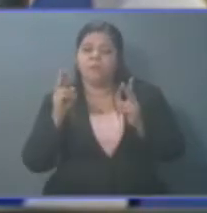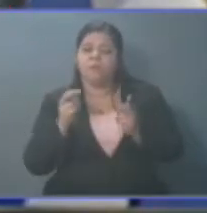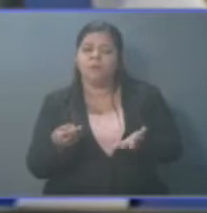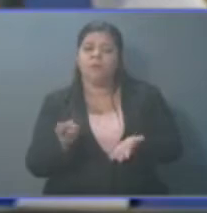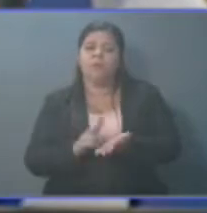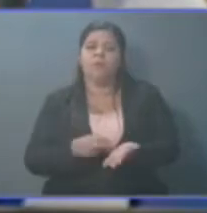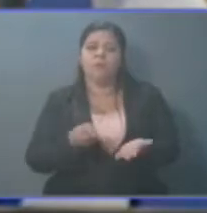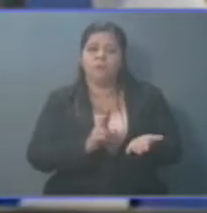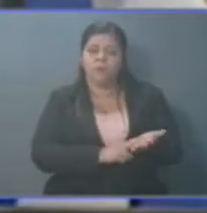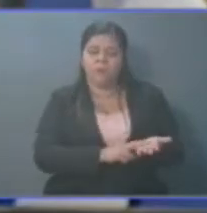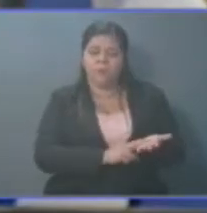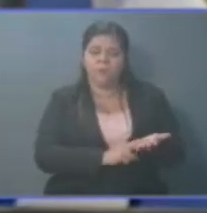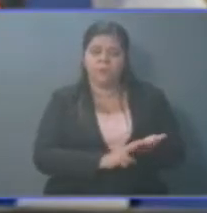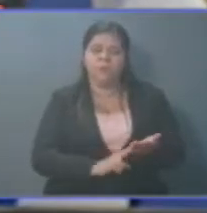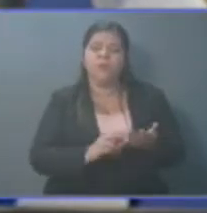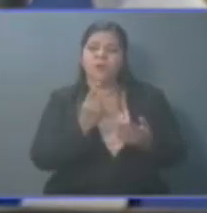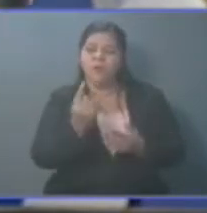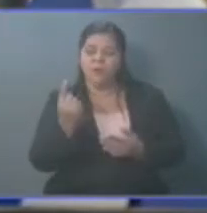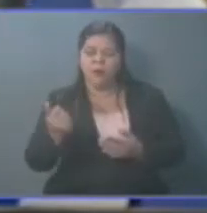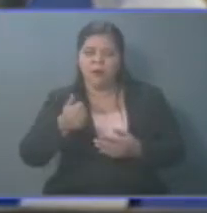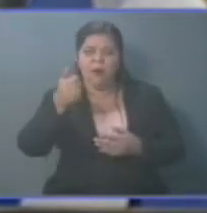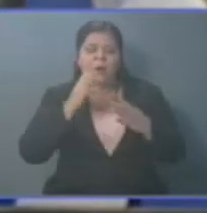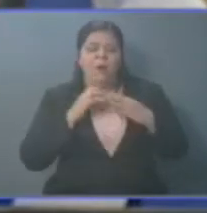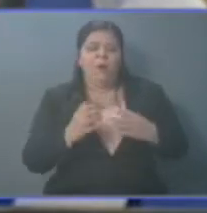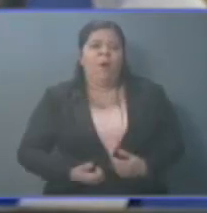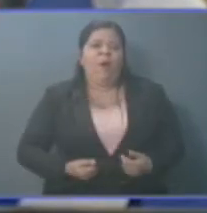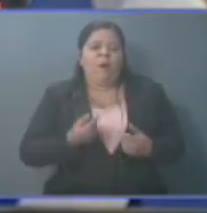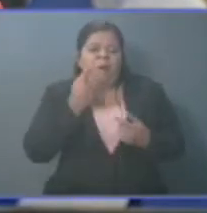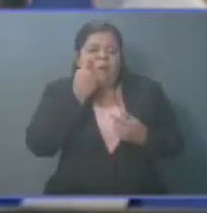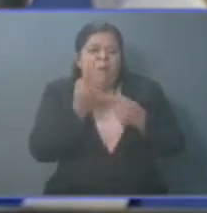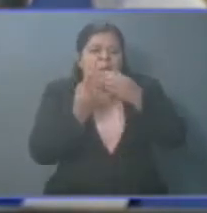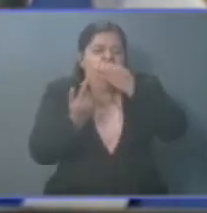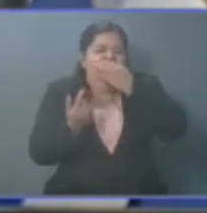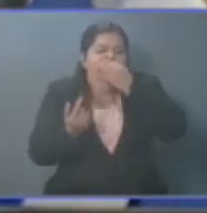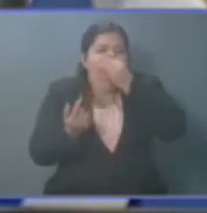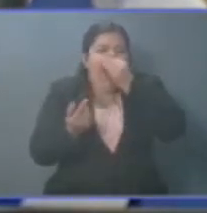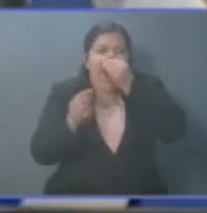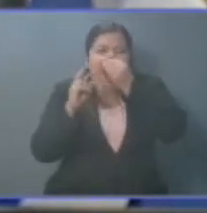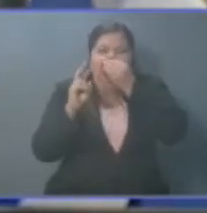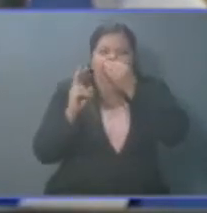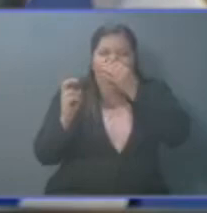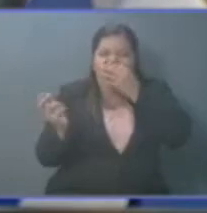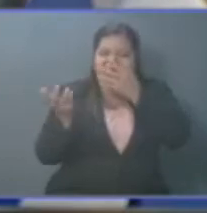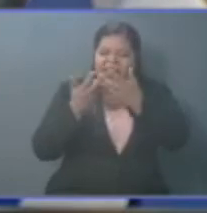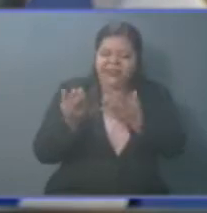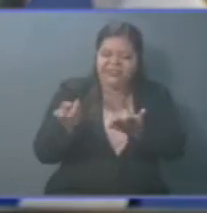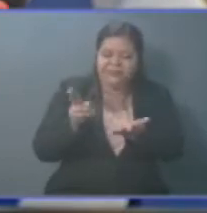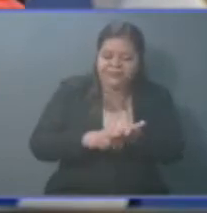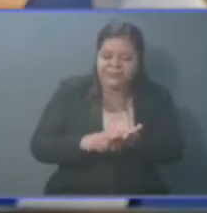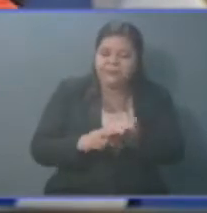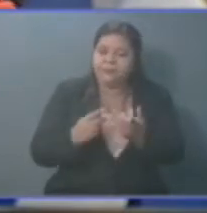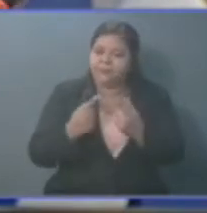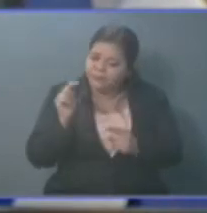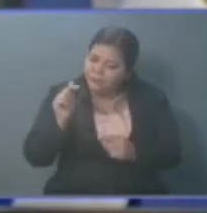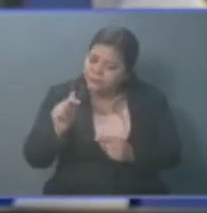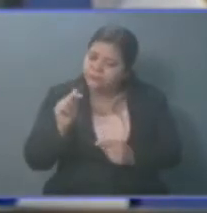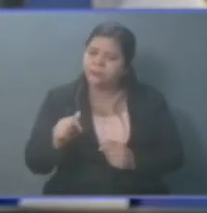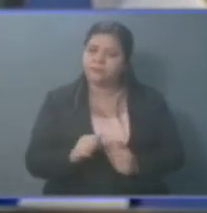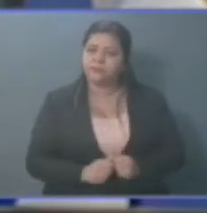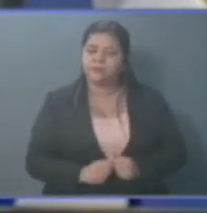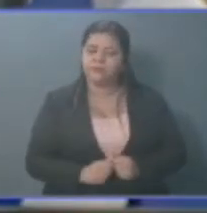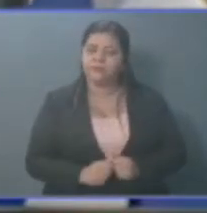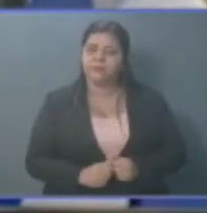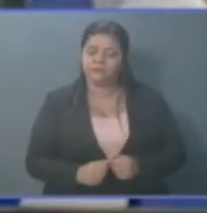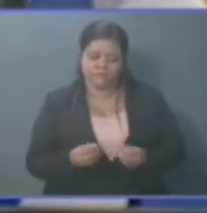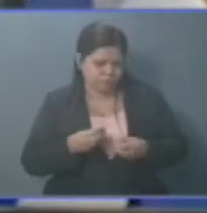contrataciones, funcionarios de gobierno que se ven vinculados a contrataciones con el gobierno? Ahí está,